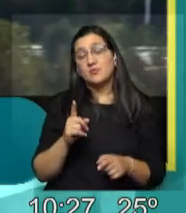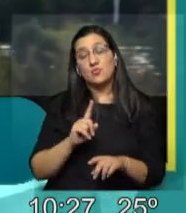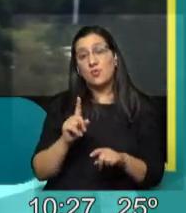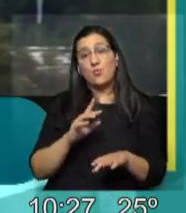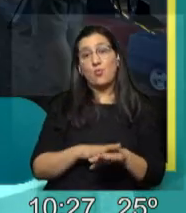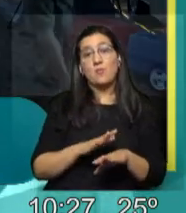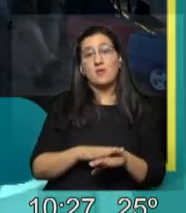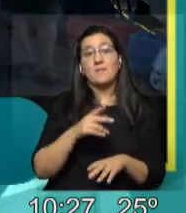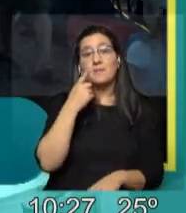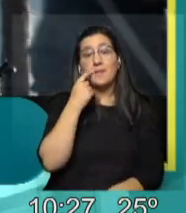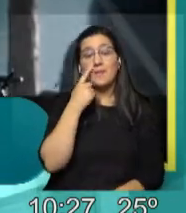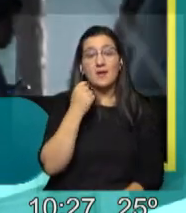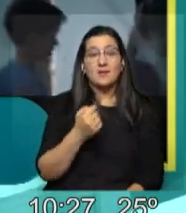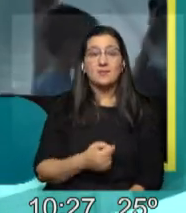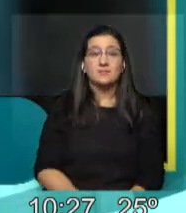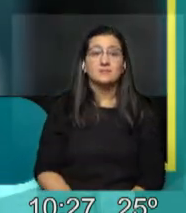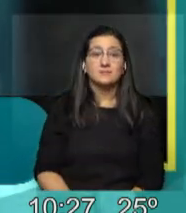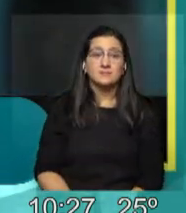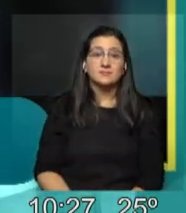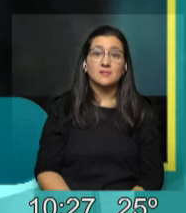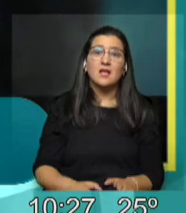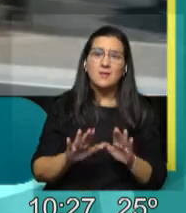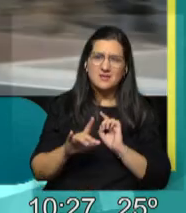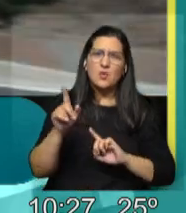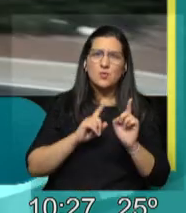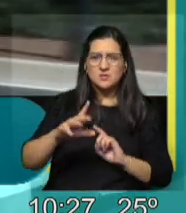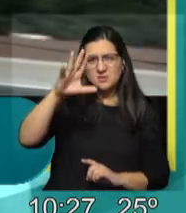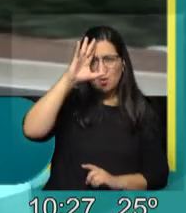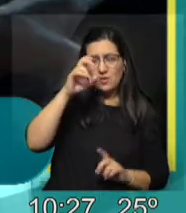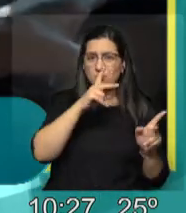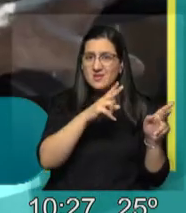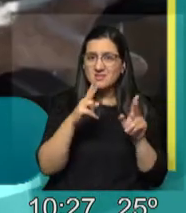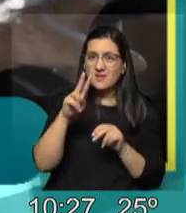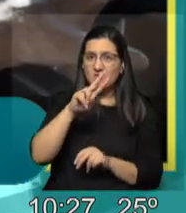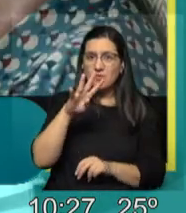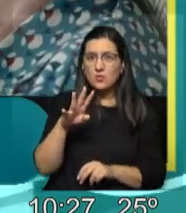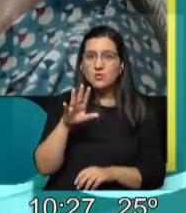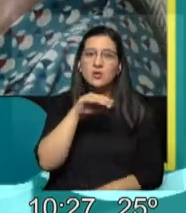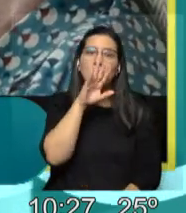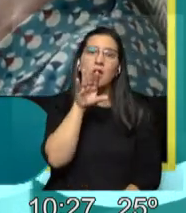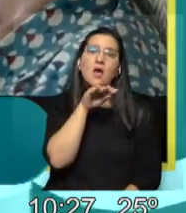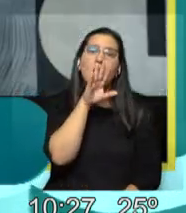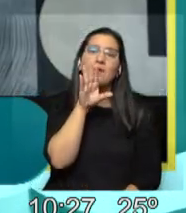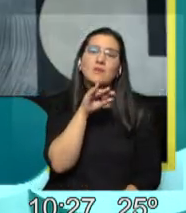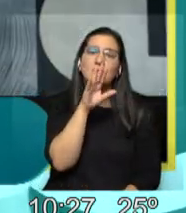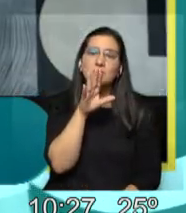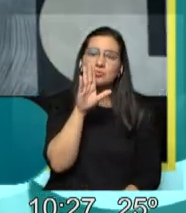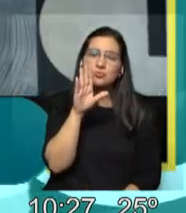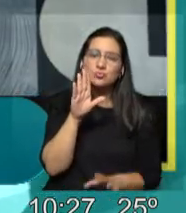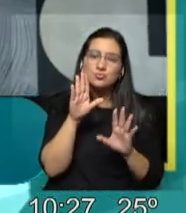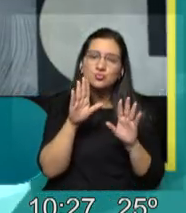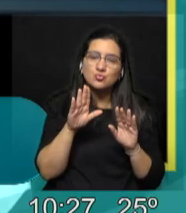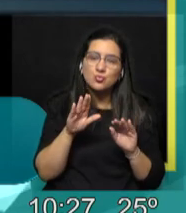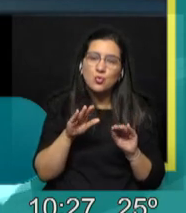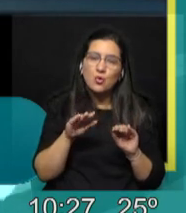definitiva. Kiefer Sutherland, algunos de los capos que lo recuerdan de la serie 24, que habla todo susurrante y en tono